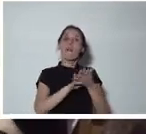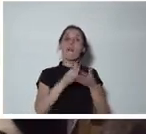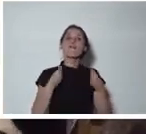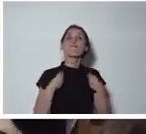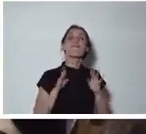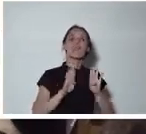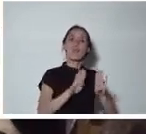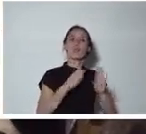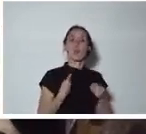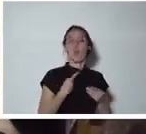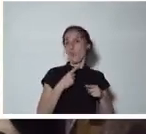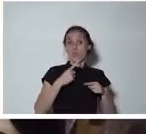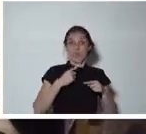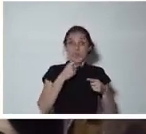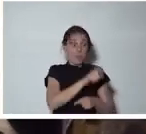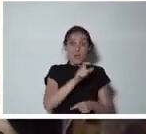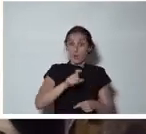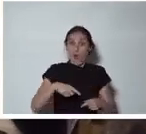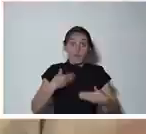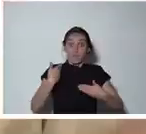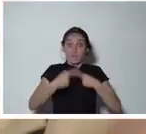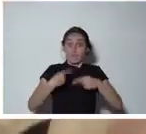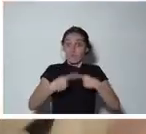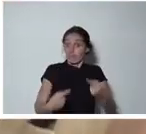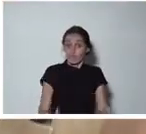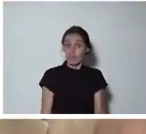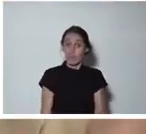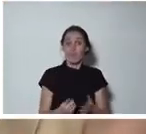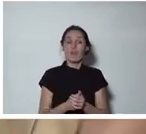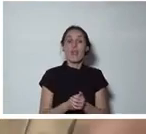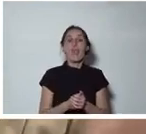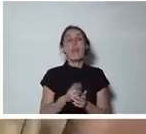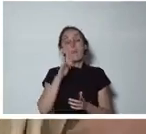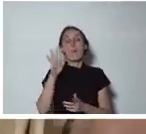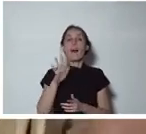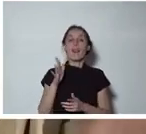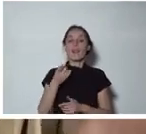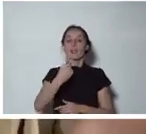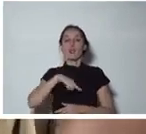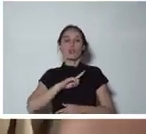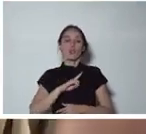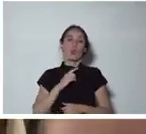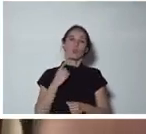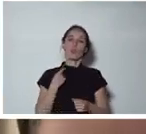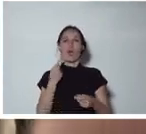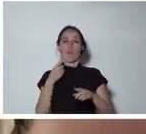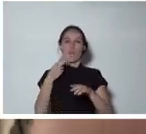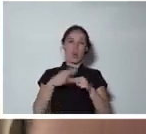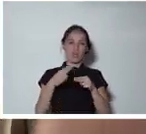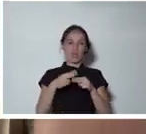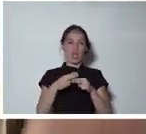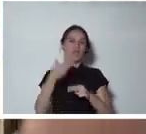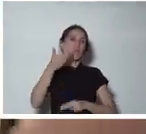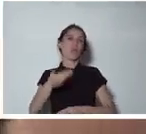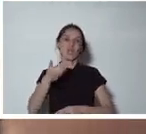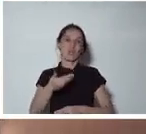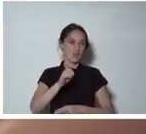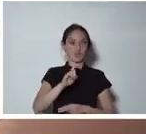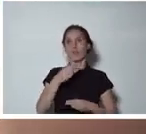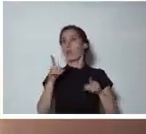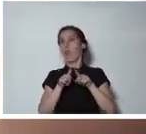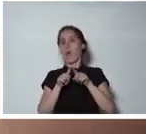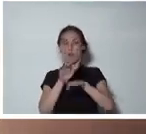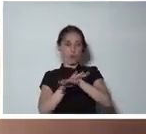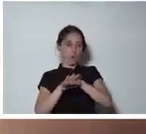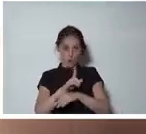impulsar y dar fuerza a esta idea no que a lo mejor puede parecer menos sexy pero que al mismo tiempo que nos armamos con grandes discursos que nos empoderan